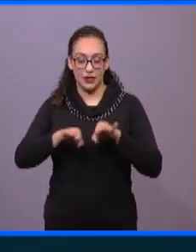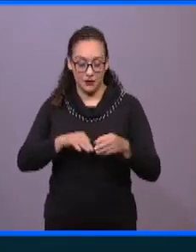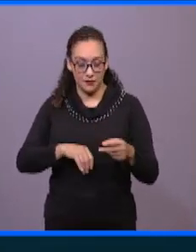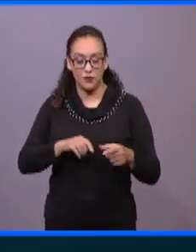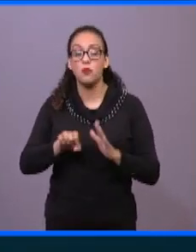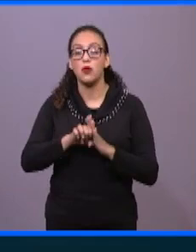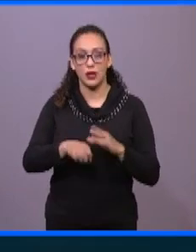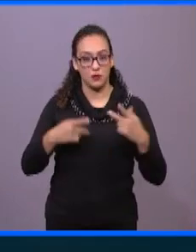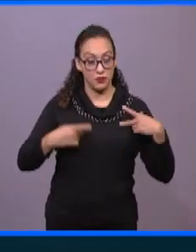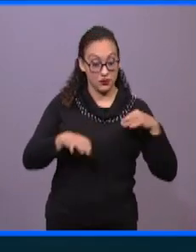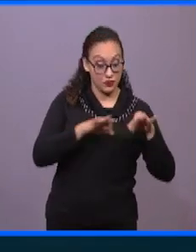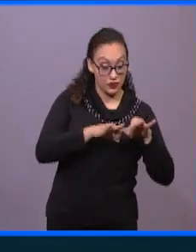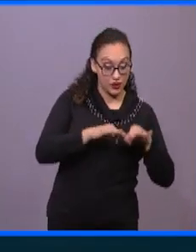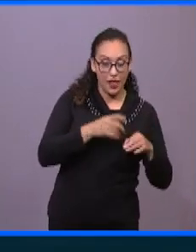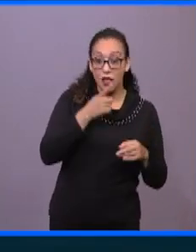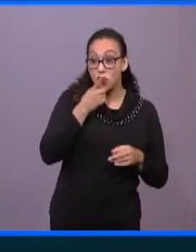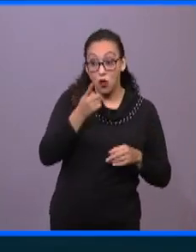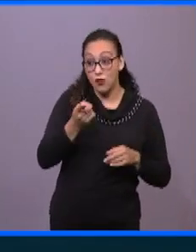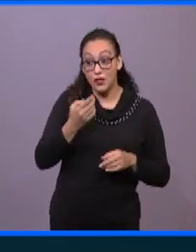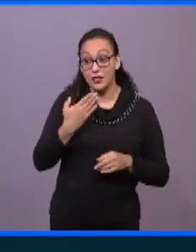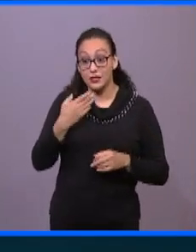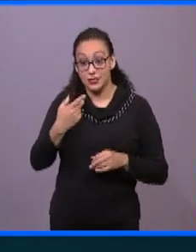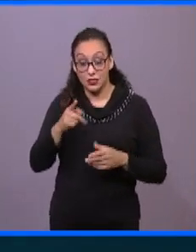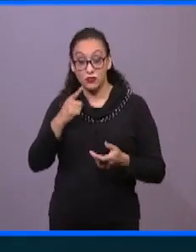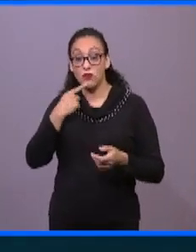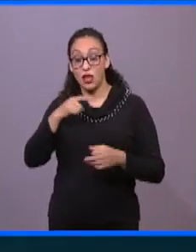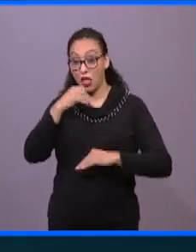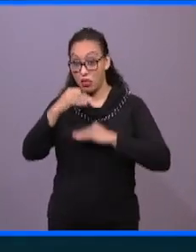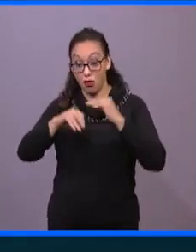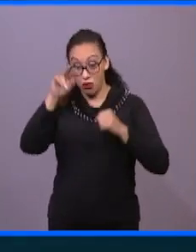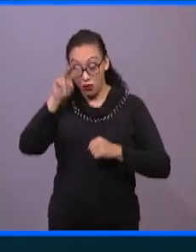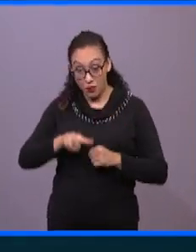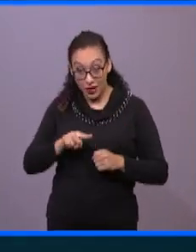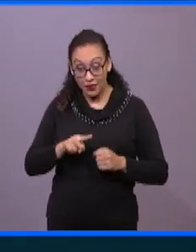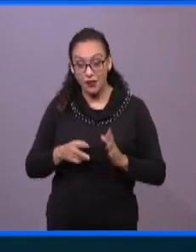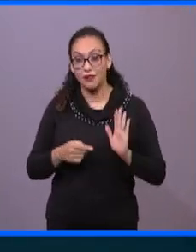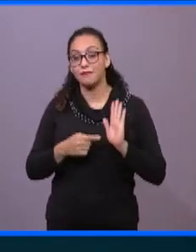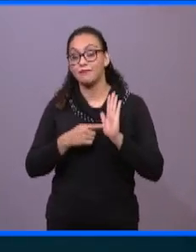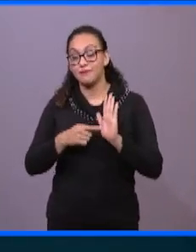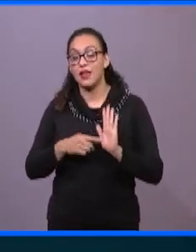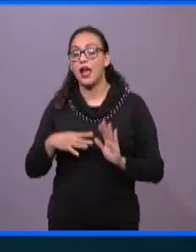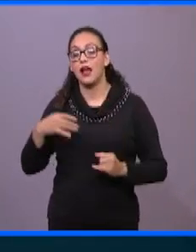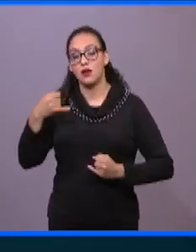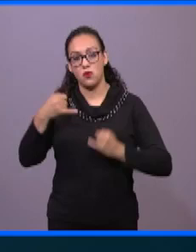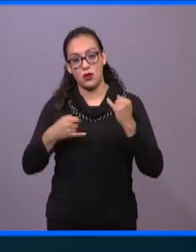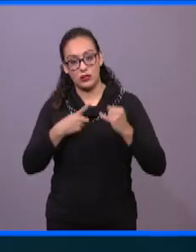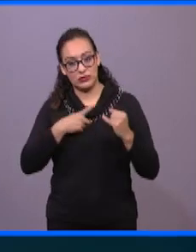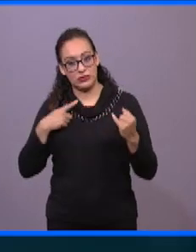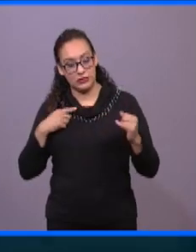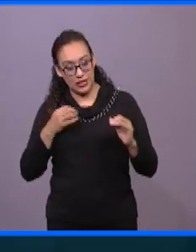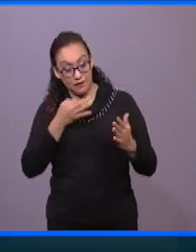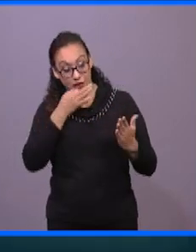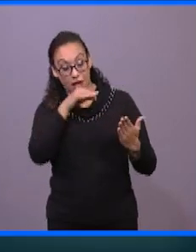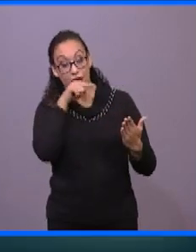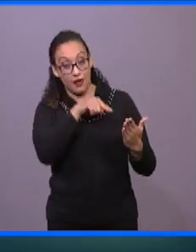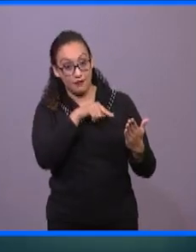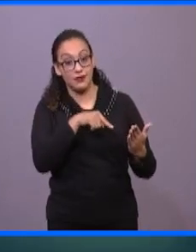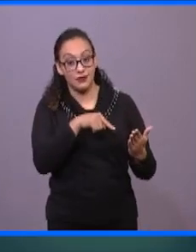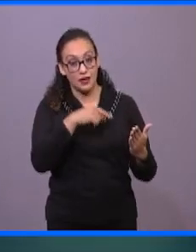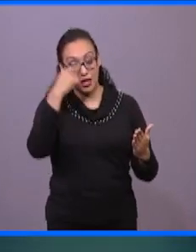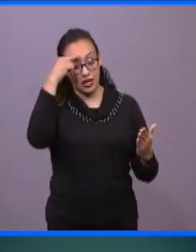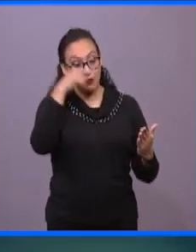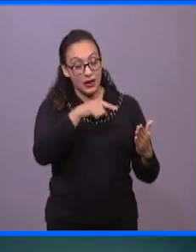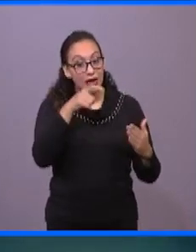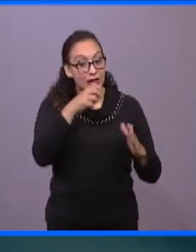parte trabajadora omite mencionar en su demanda los hechos que pretende demostrar, el juzgador debe prevenirla para que se subsane